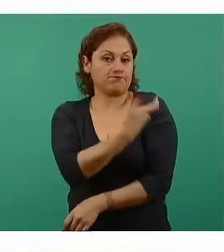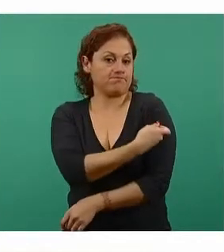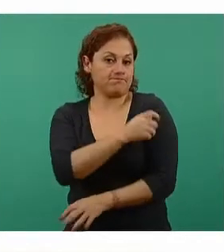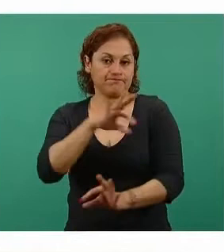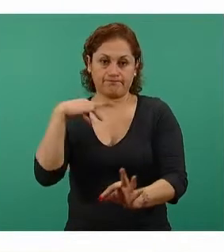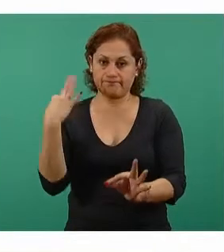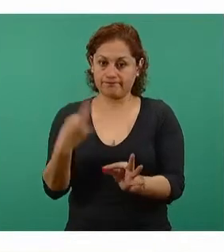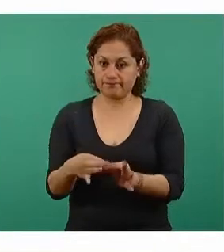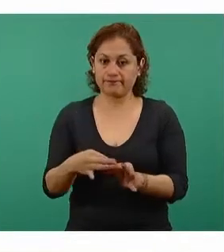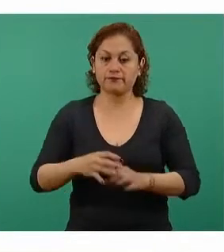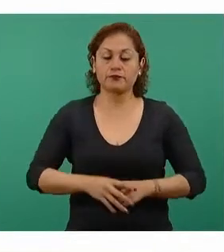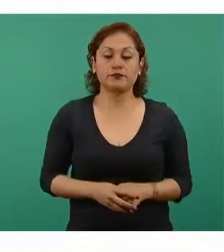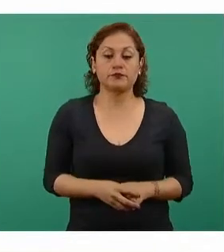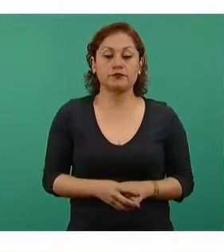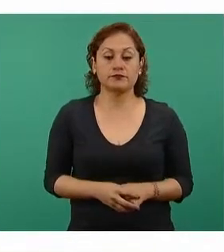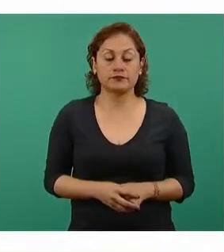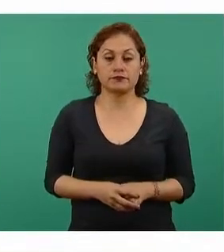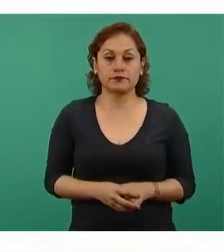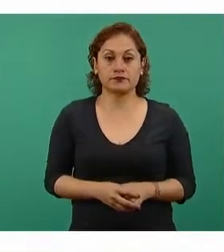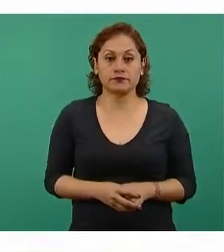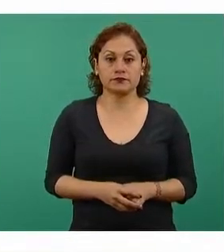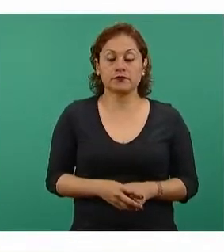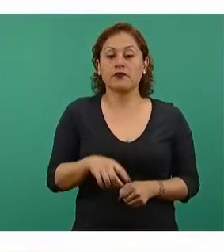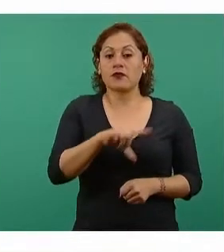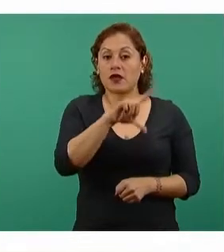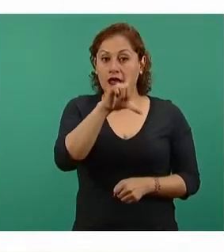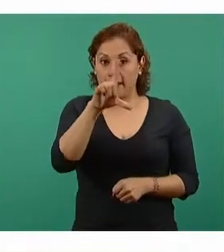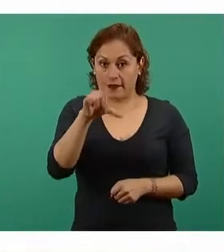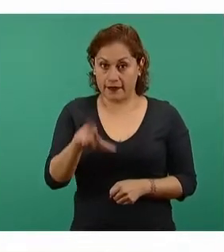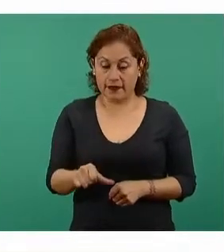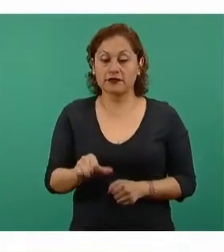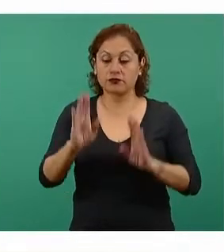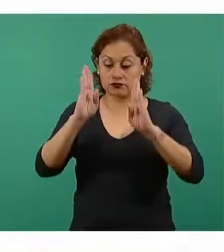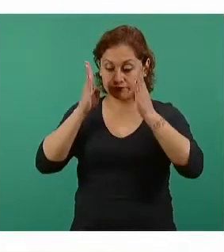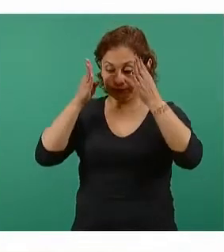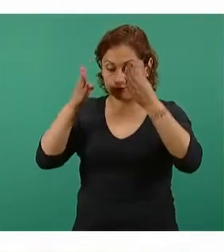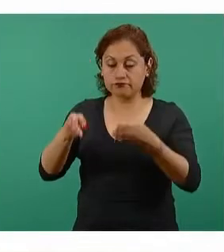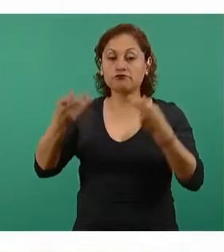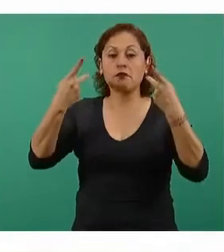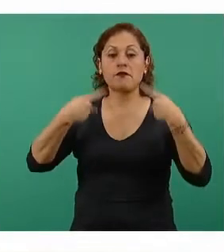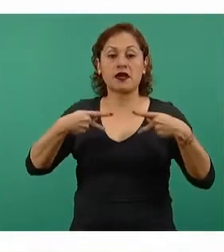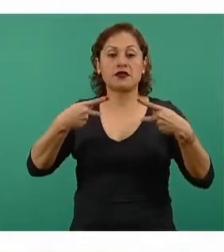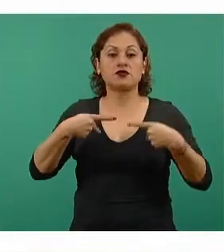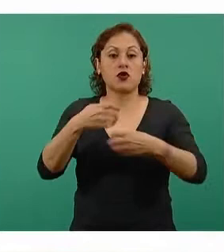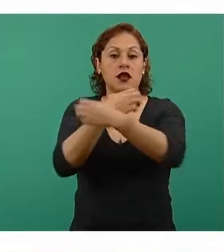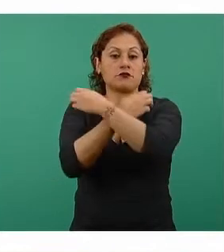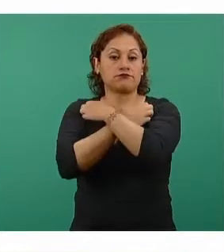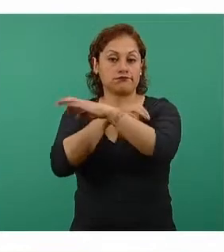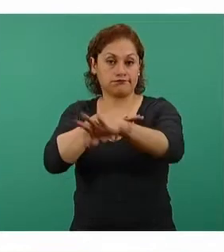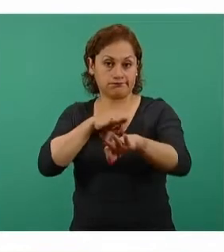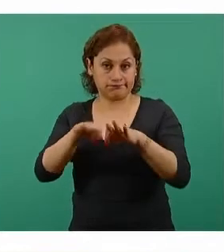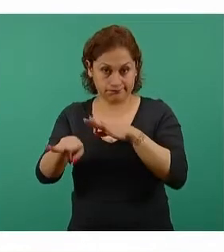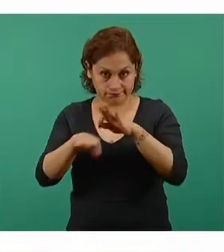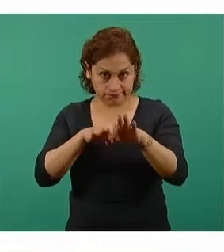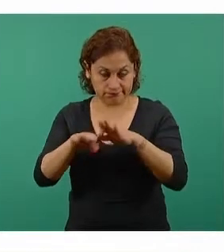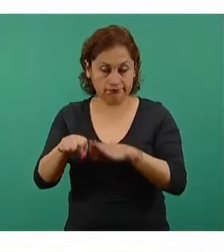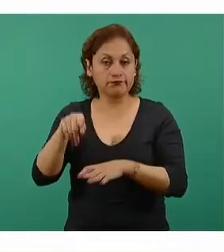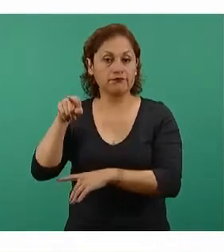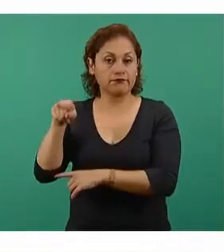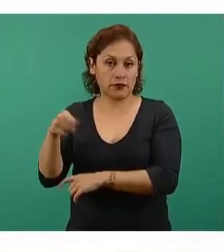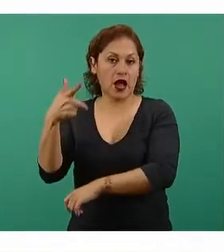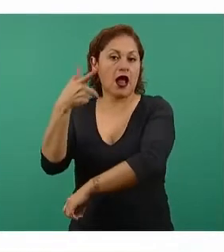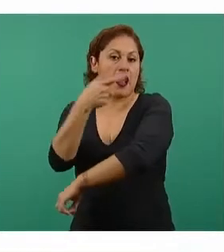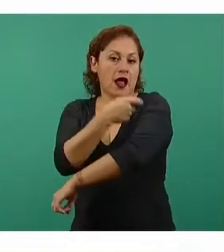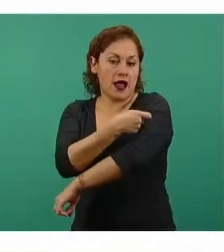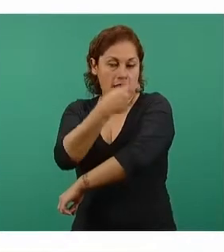estimando. Cuando nos concentramos en el personal educativo, que también ha sido favorecido con la aplicación de la vacuna para